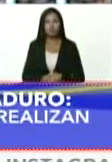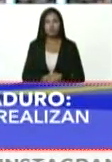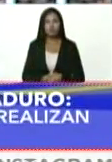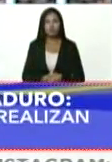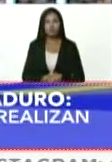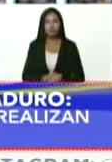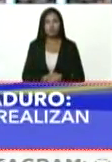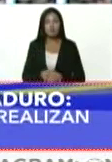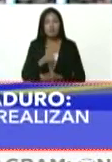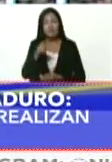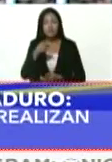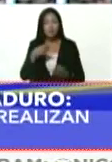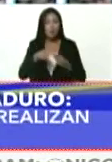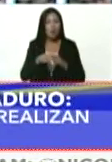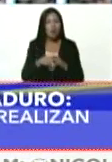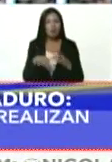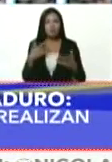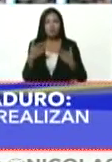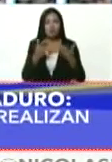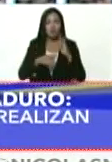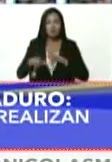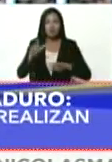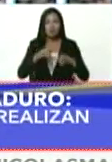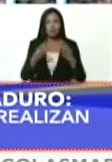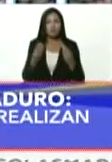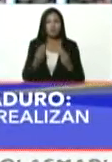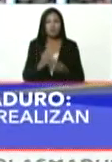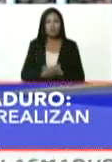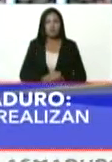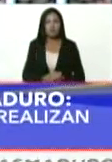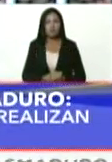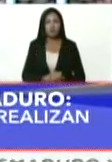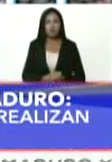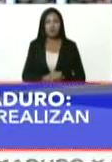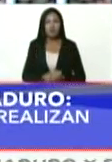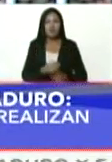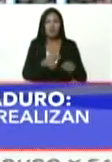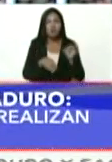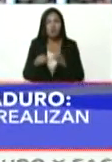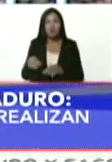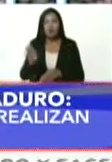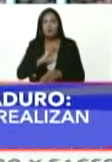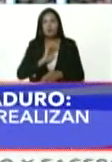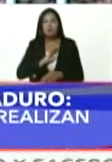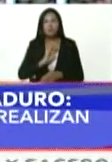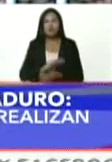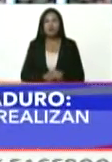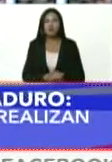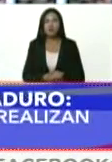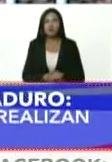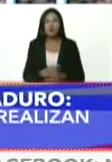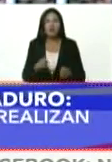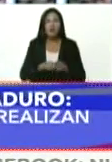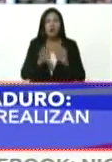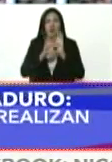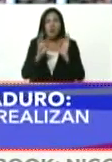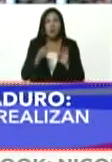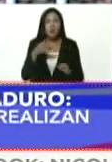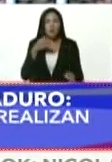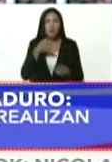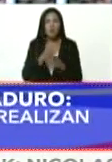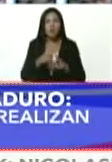es un acto de amor, la agricultura urbana y periurbana, y tenemos que